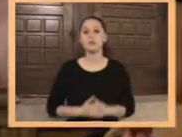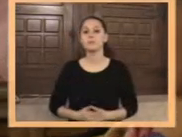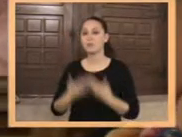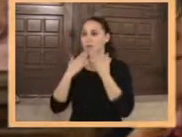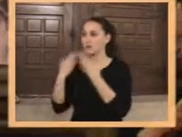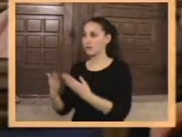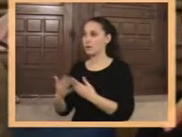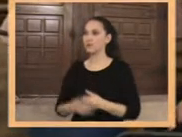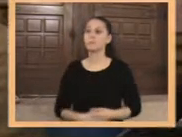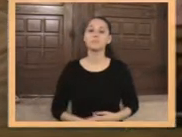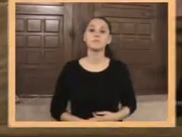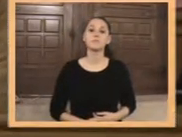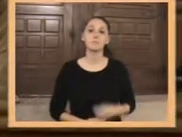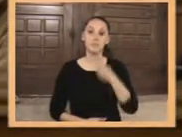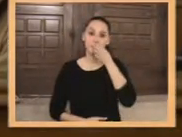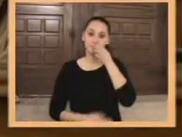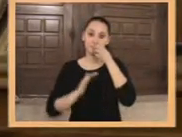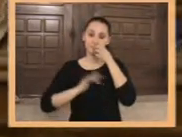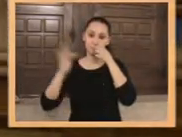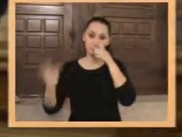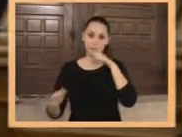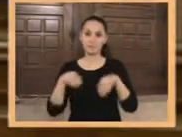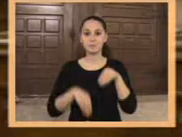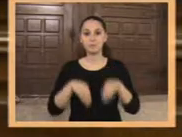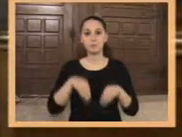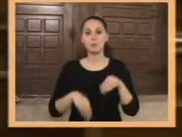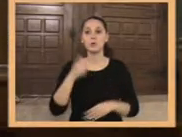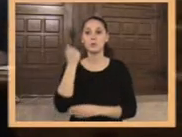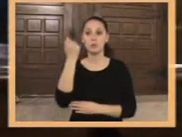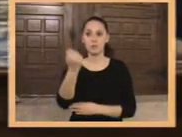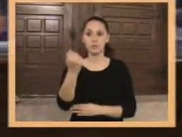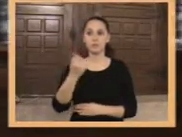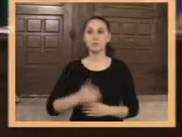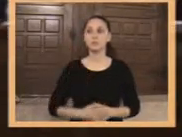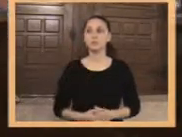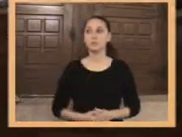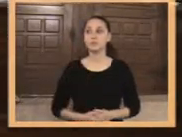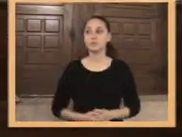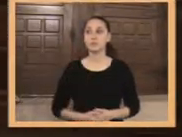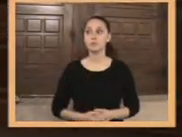usted? ¿Alguno quiere intervenir en este asunto de la urgencia? Pues entonces pasamos a votación. ¿Votos a favor de la urgencia?